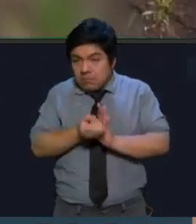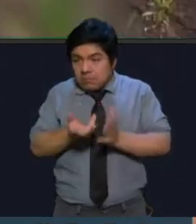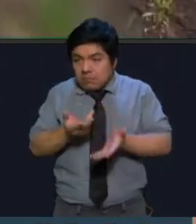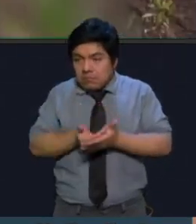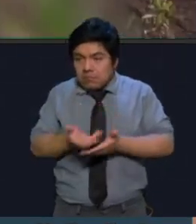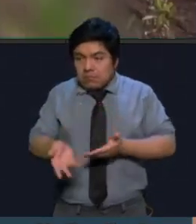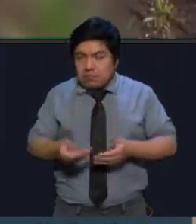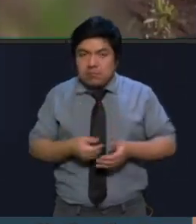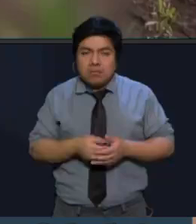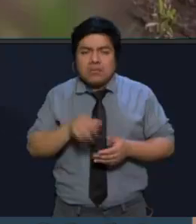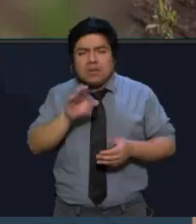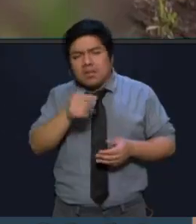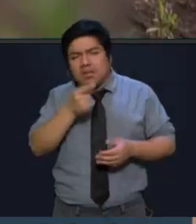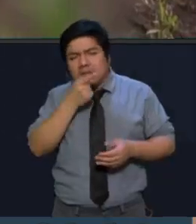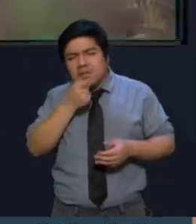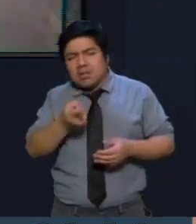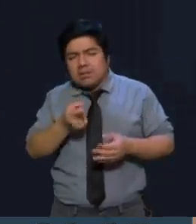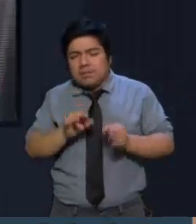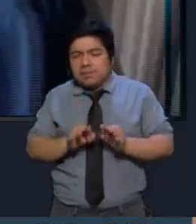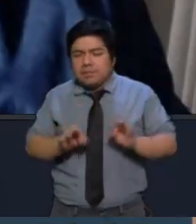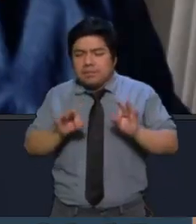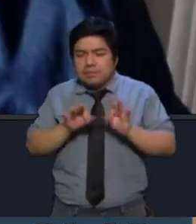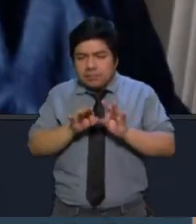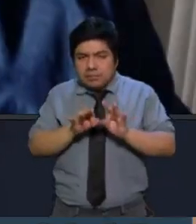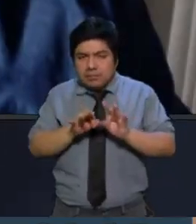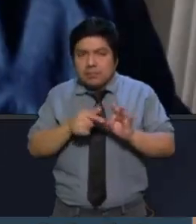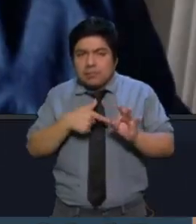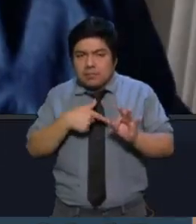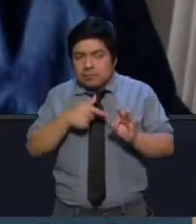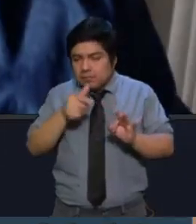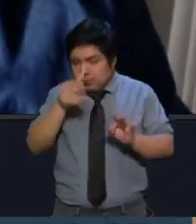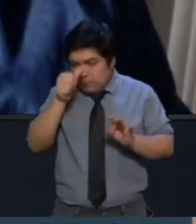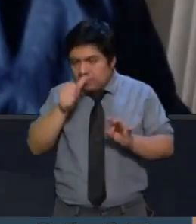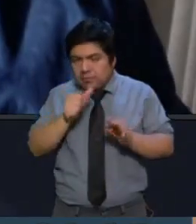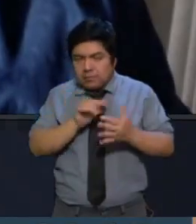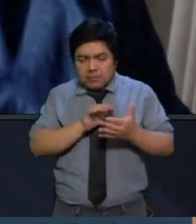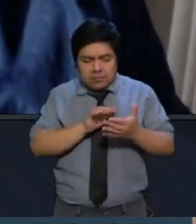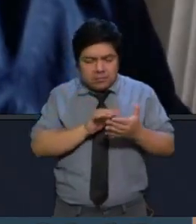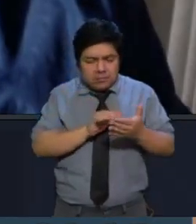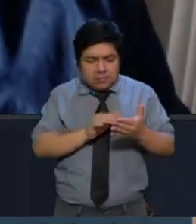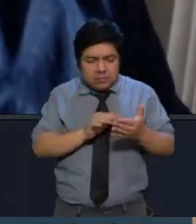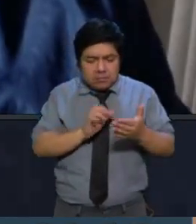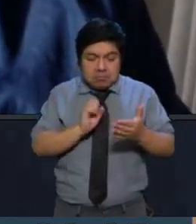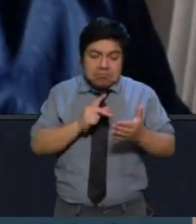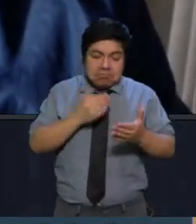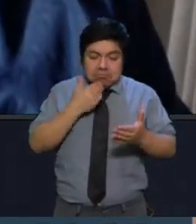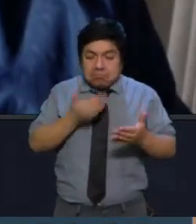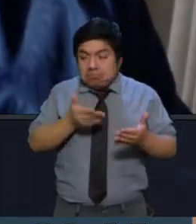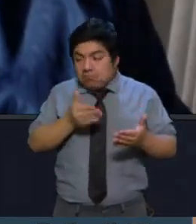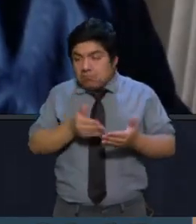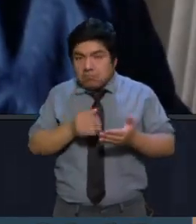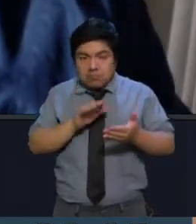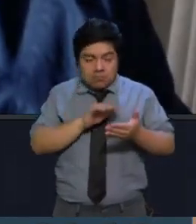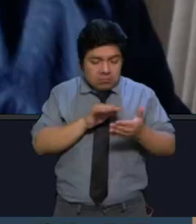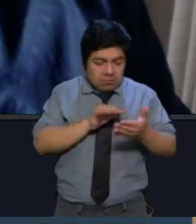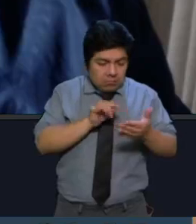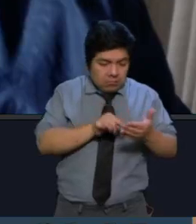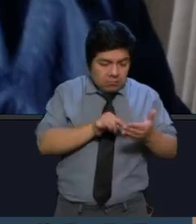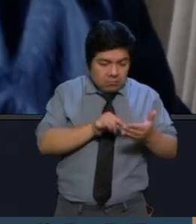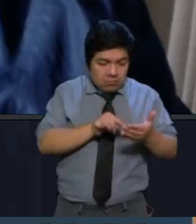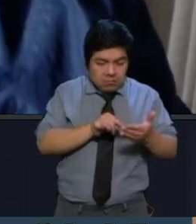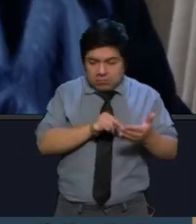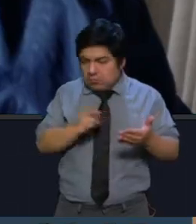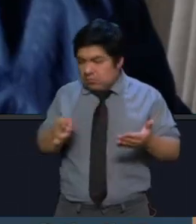publicado. Esto que menciona es muy importante y es algo con lo que yo coincido. Una vez que leí ese comunicado dije, bueno, pues no hay forma de que un comunicado